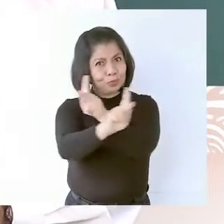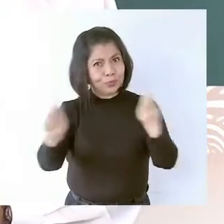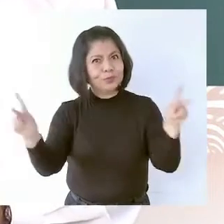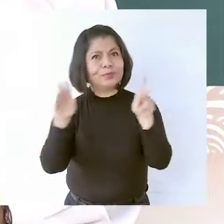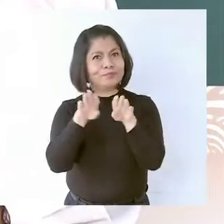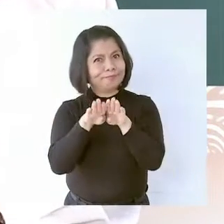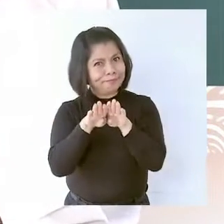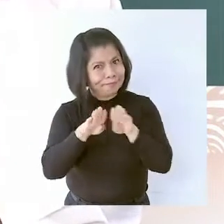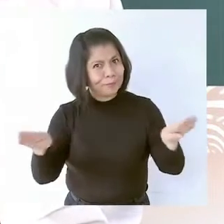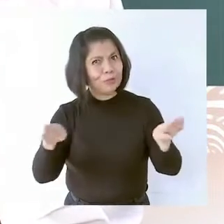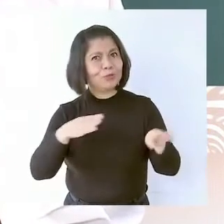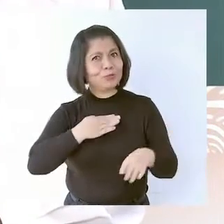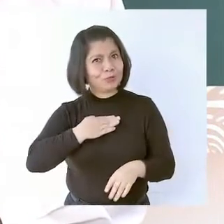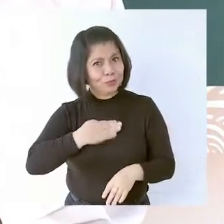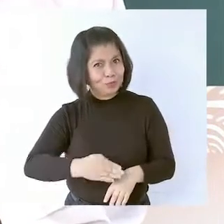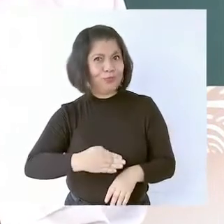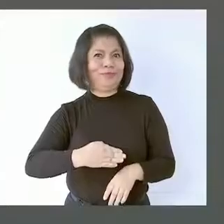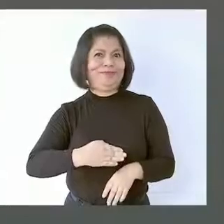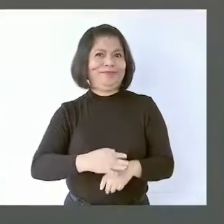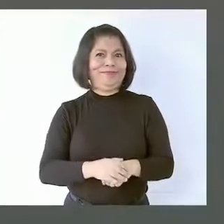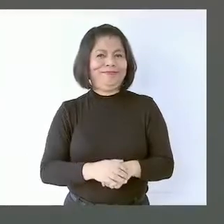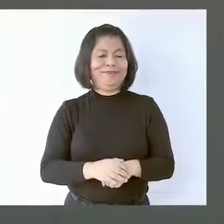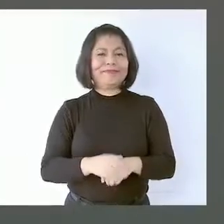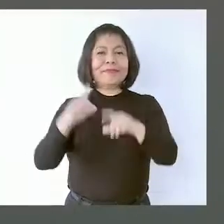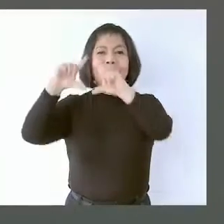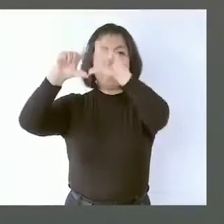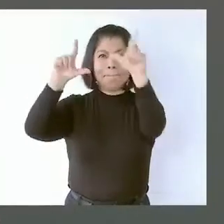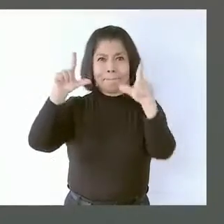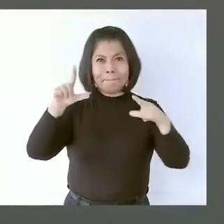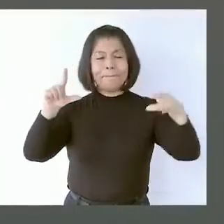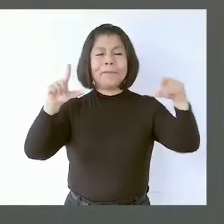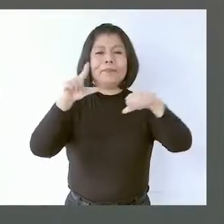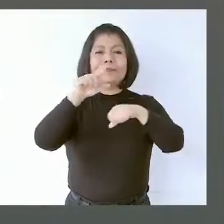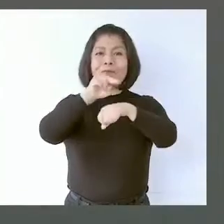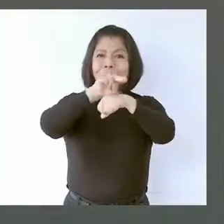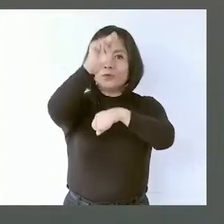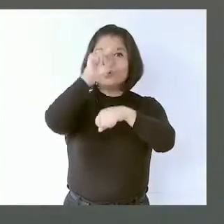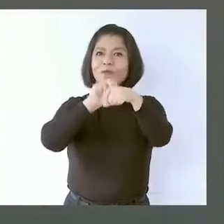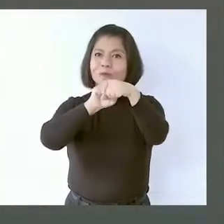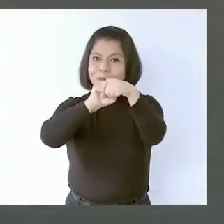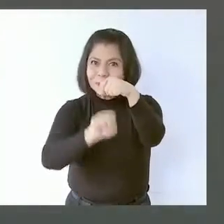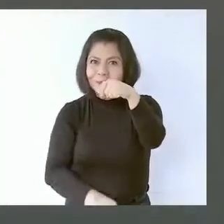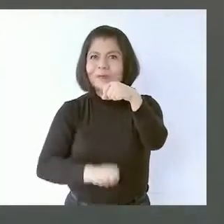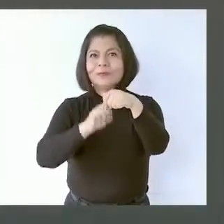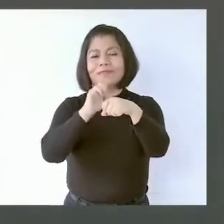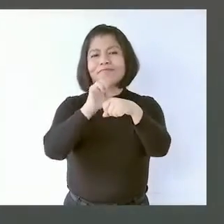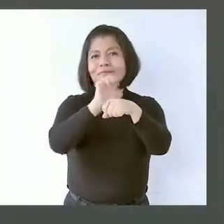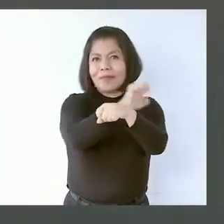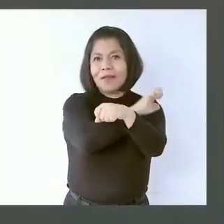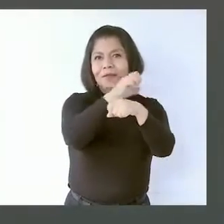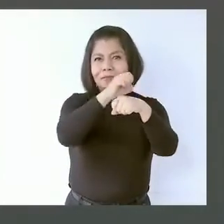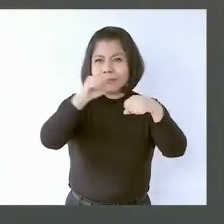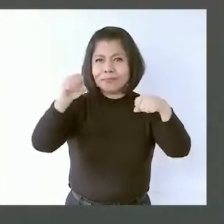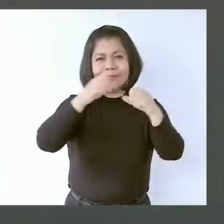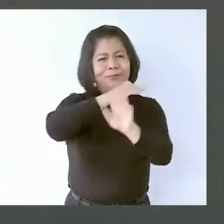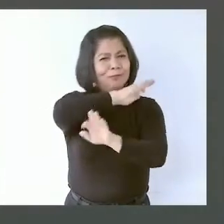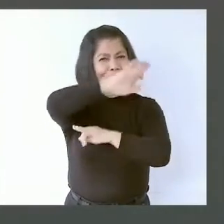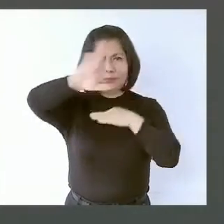sigan creciendo el centro, el norte, pero el sur también existe y estaba en el